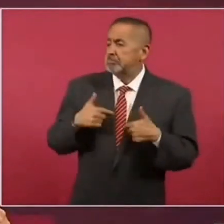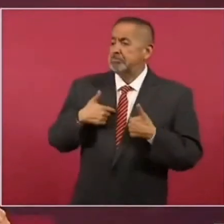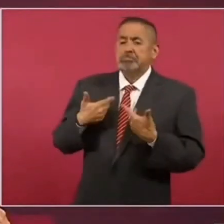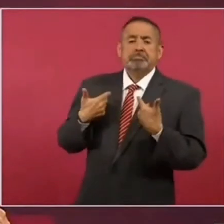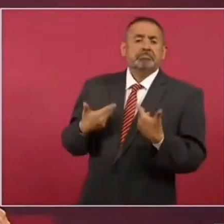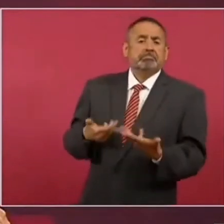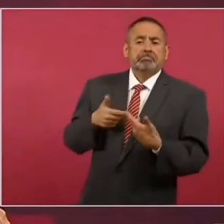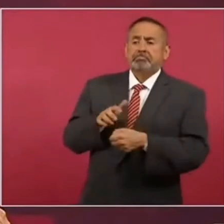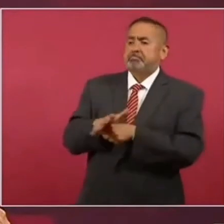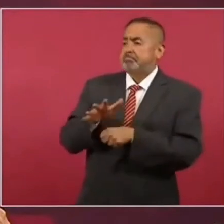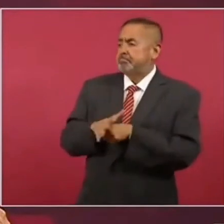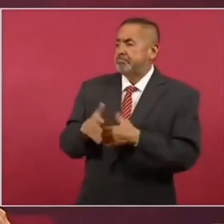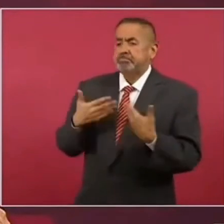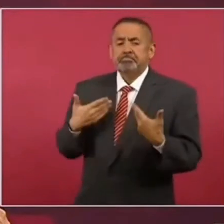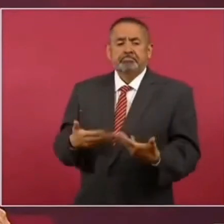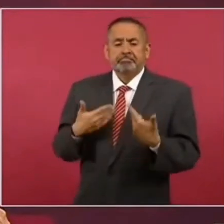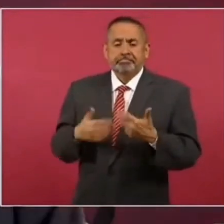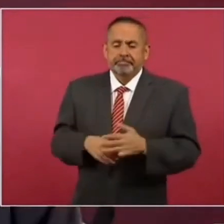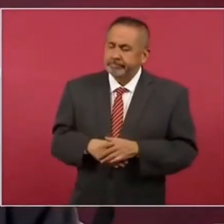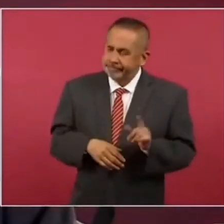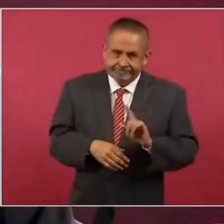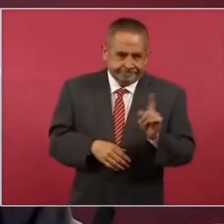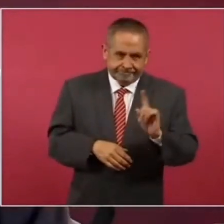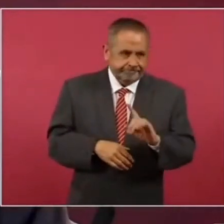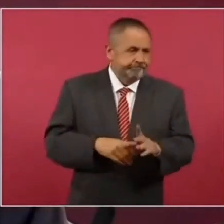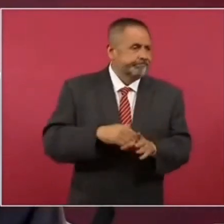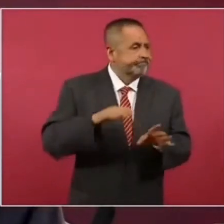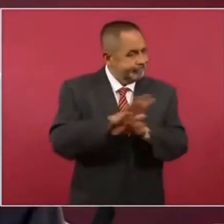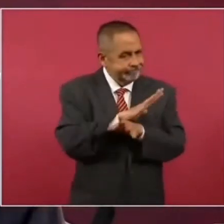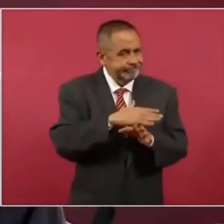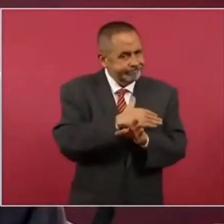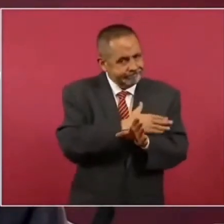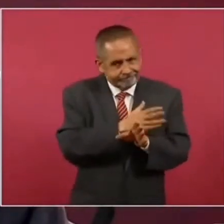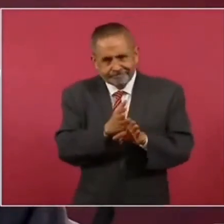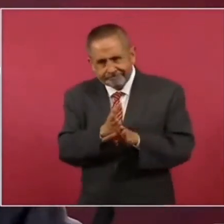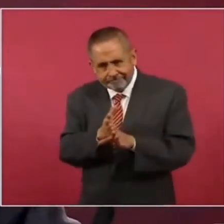autocomplacencia, si no rectifican,